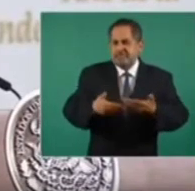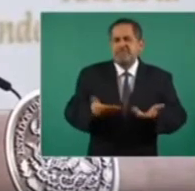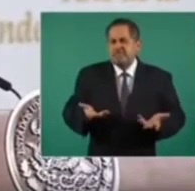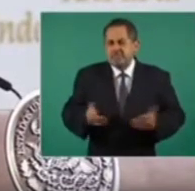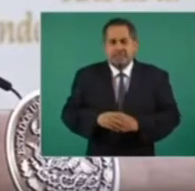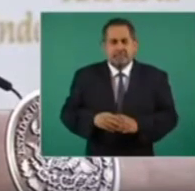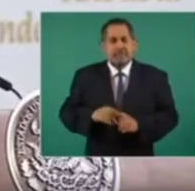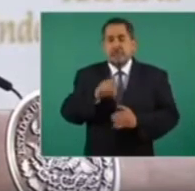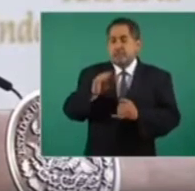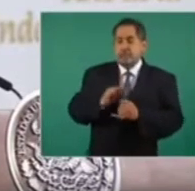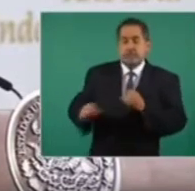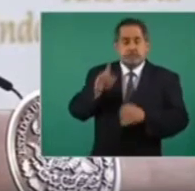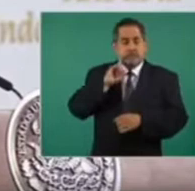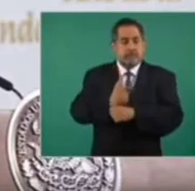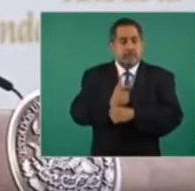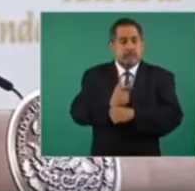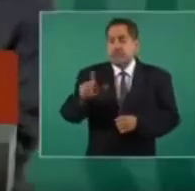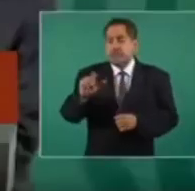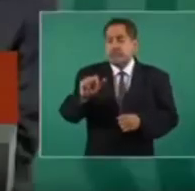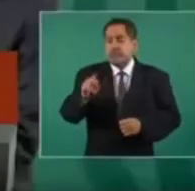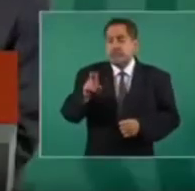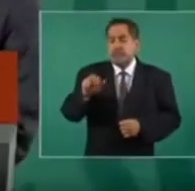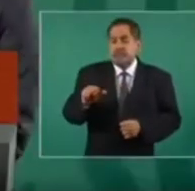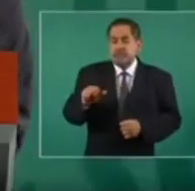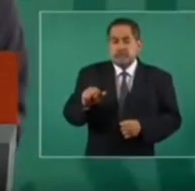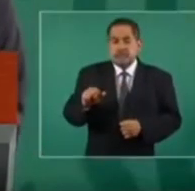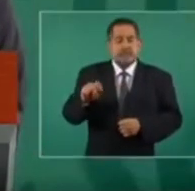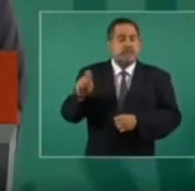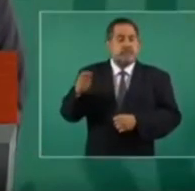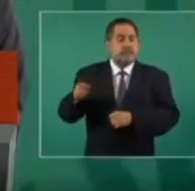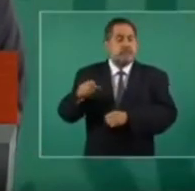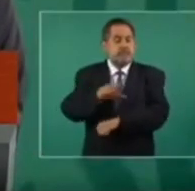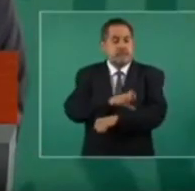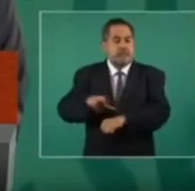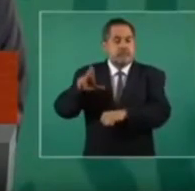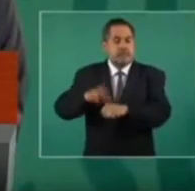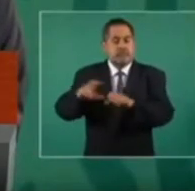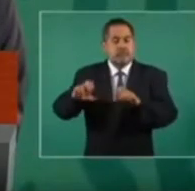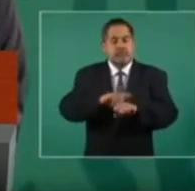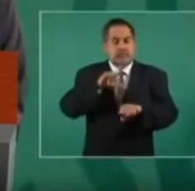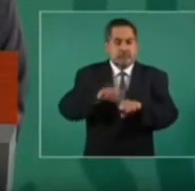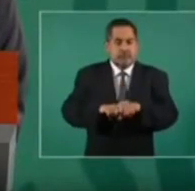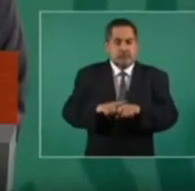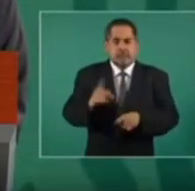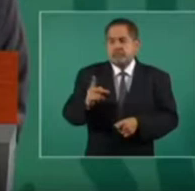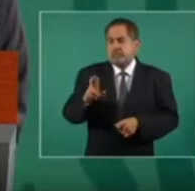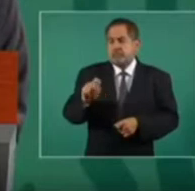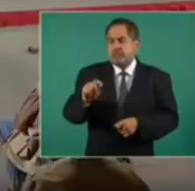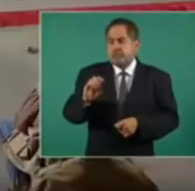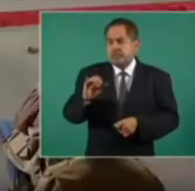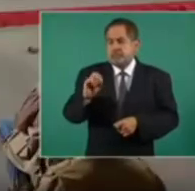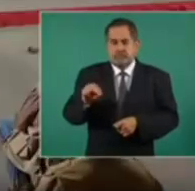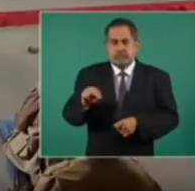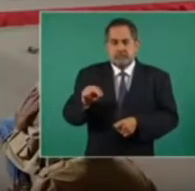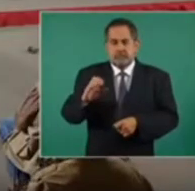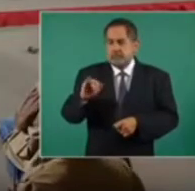la licenciada Laura Velázquez, Coordinadora Nacional de Protección Civil, va a informarles sobre la